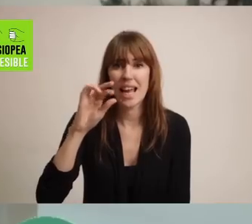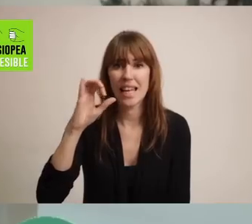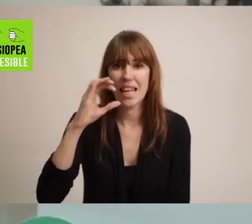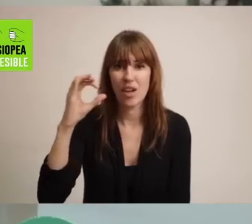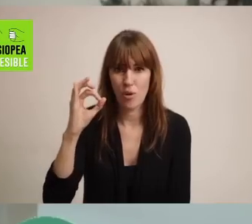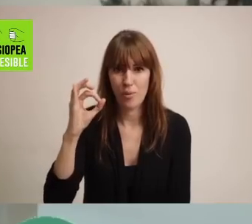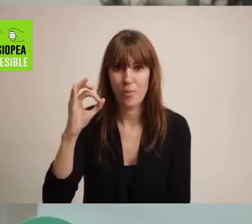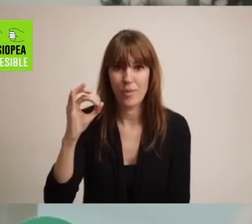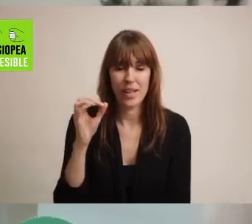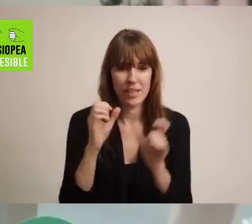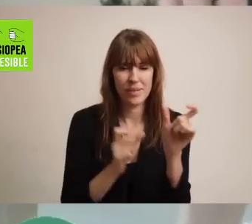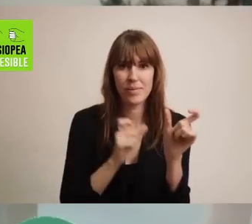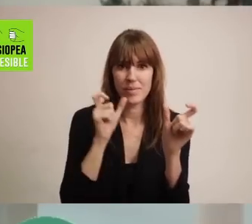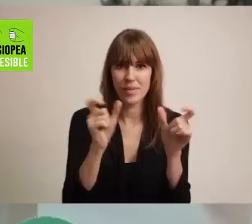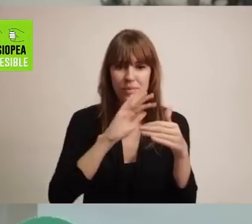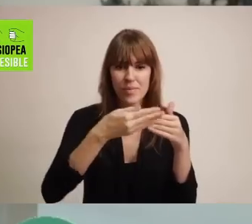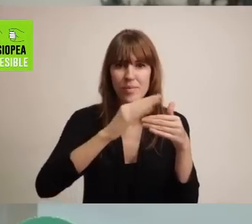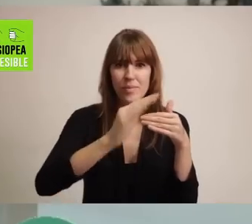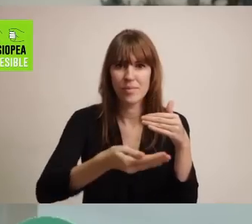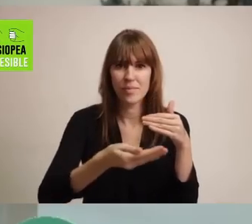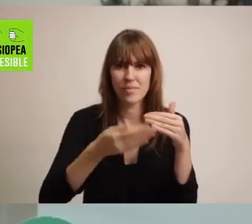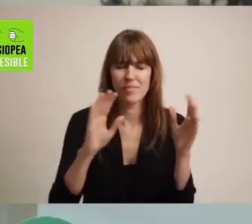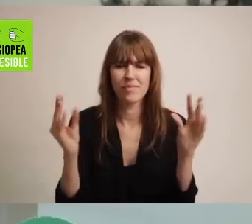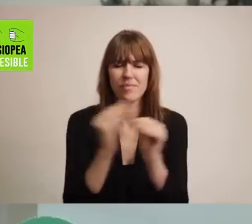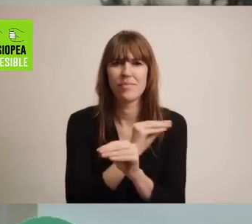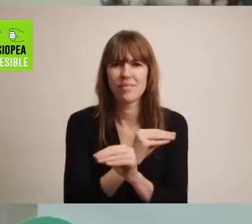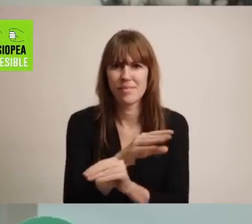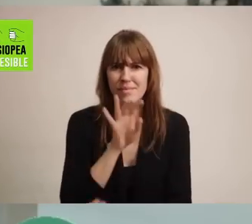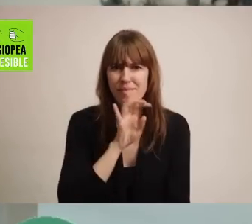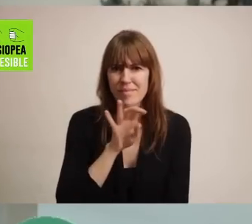testaba el etérico y el transetérico no coincidían.